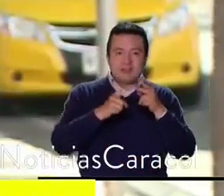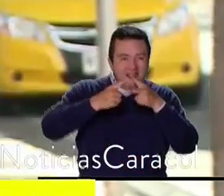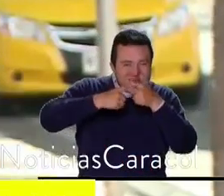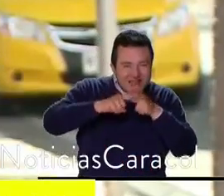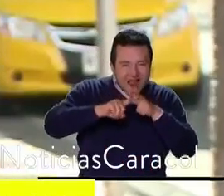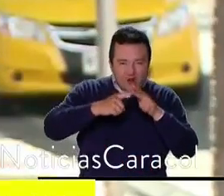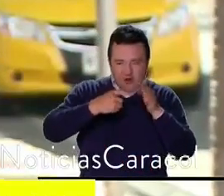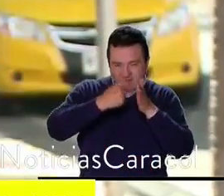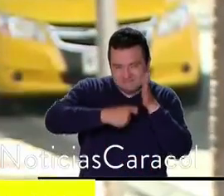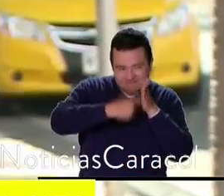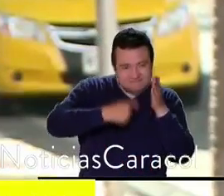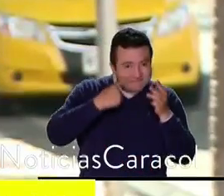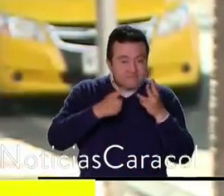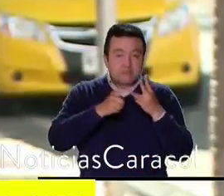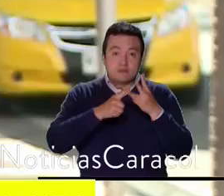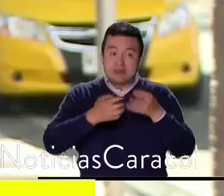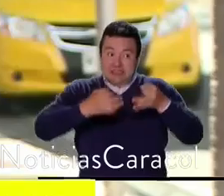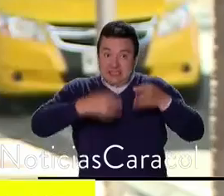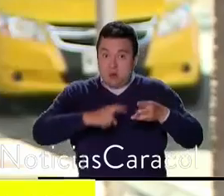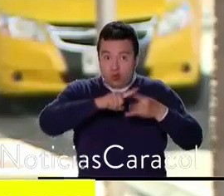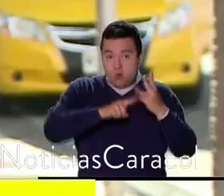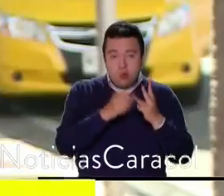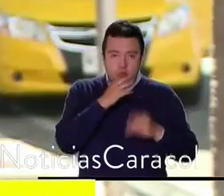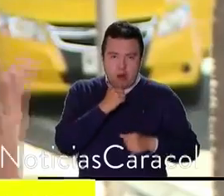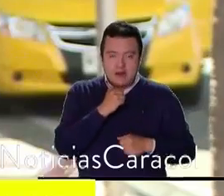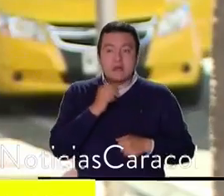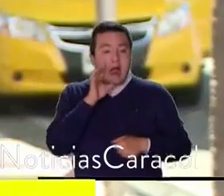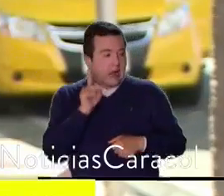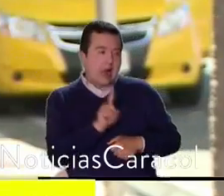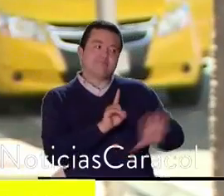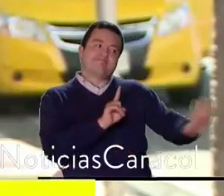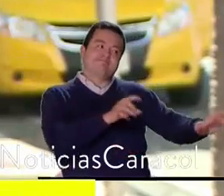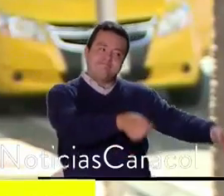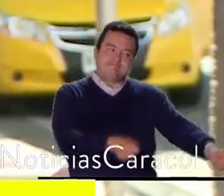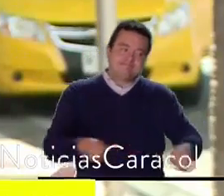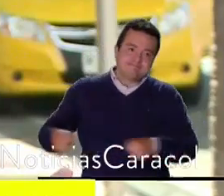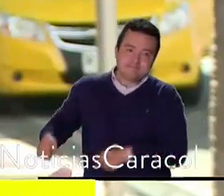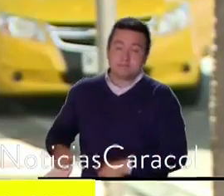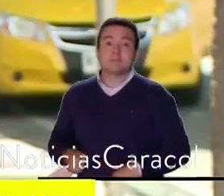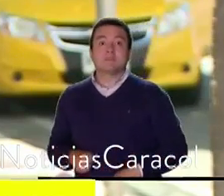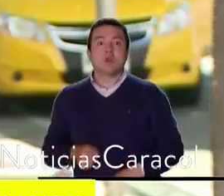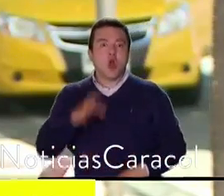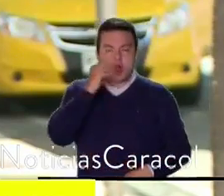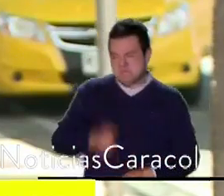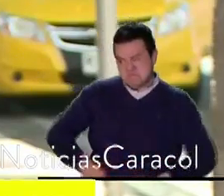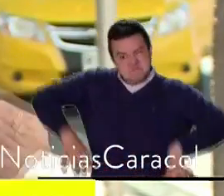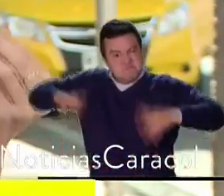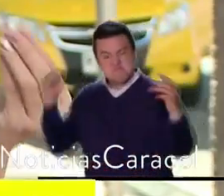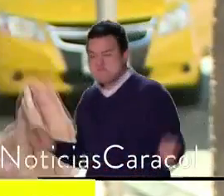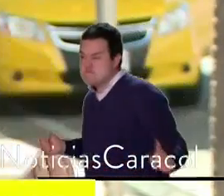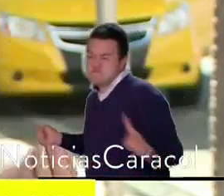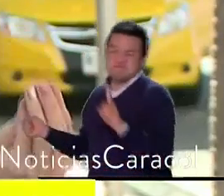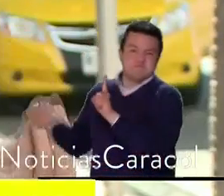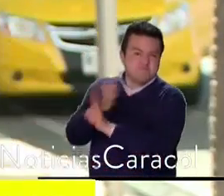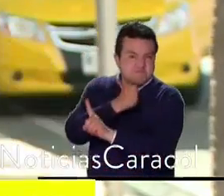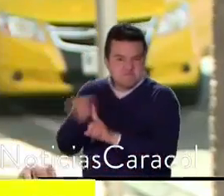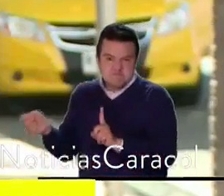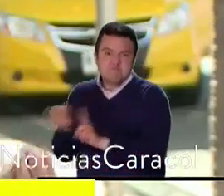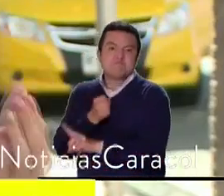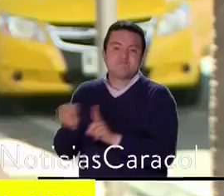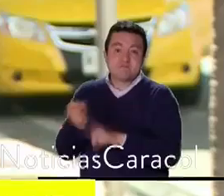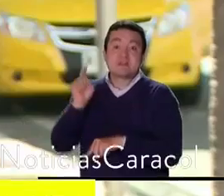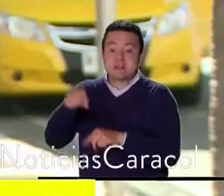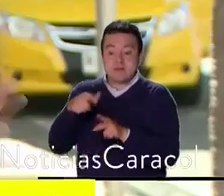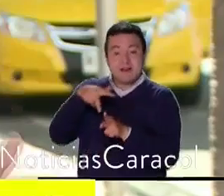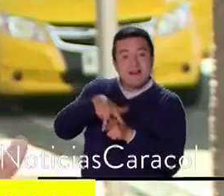fue notificado de que la moto iba a ser inmovilizada. En ese momento empieza a agredir a los uniformados de la Policía de Tránsito y también la parrillera que